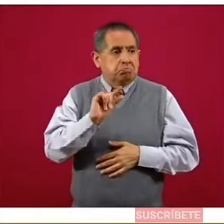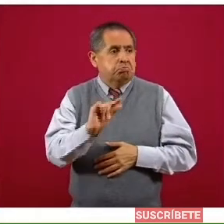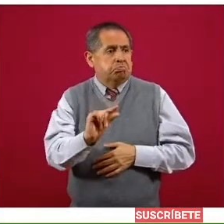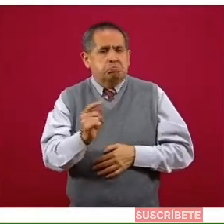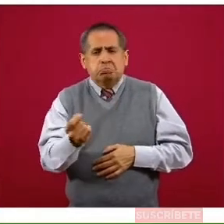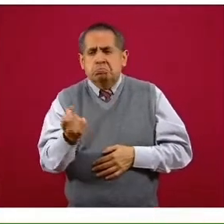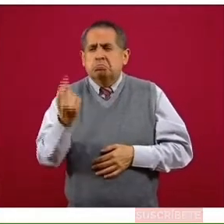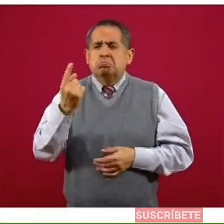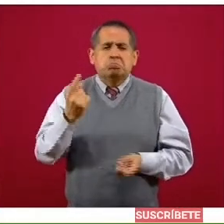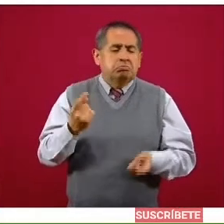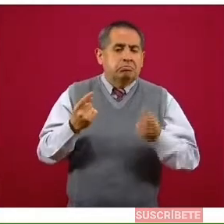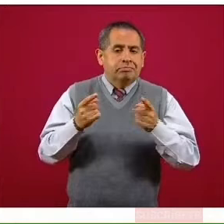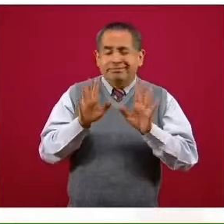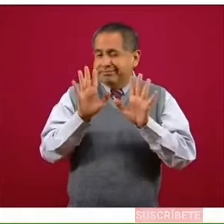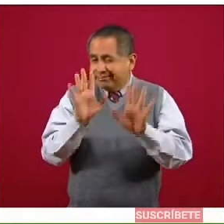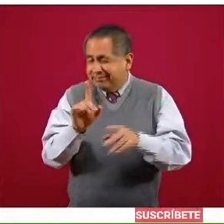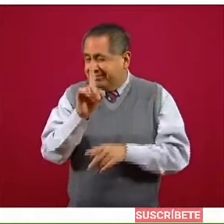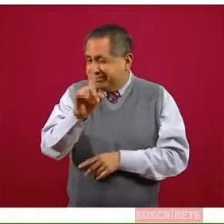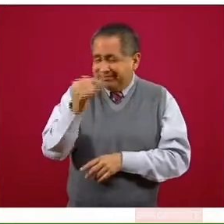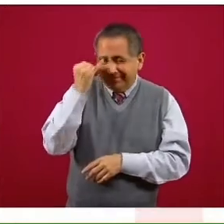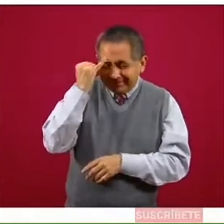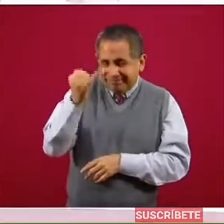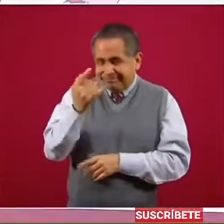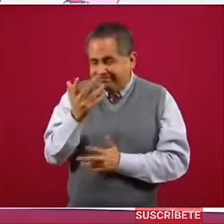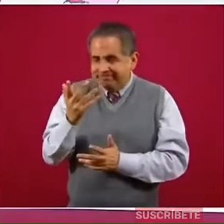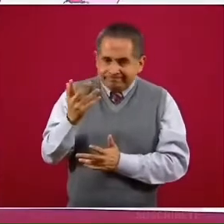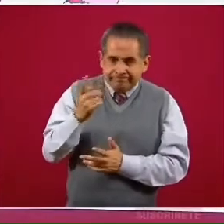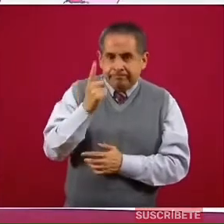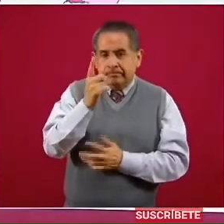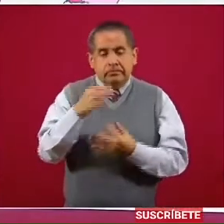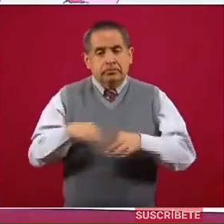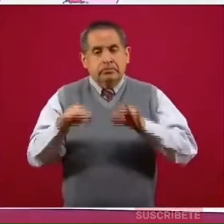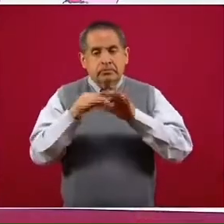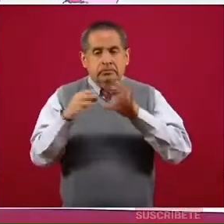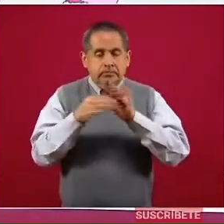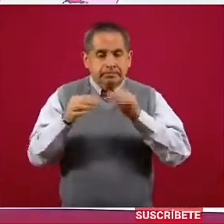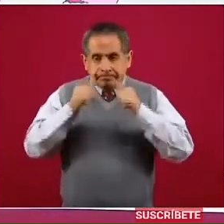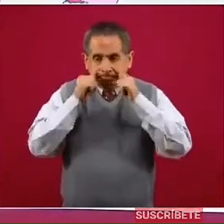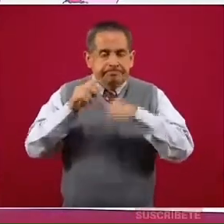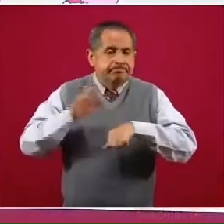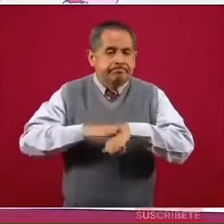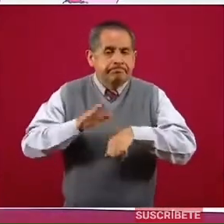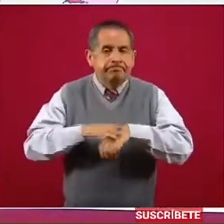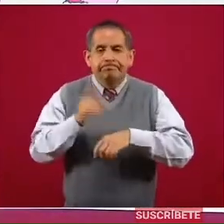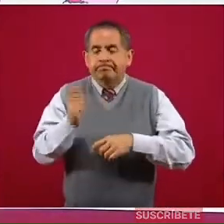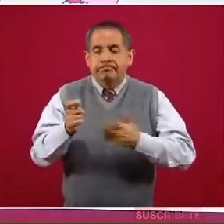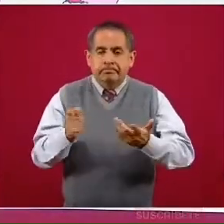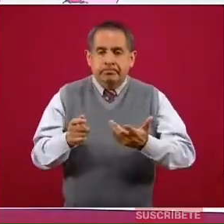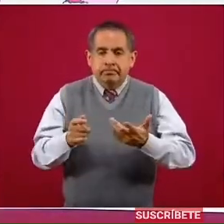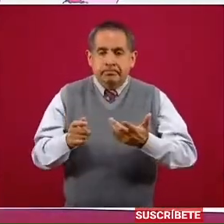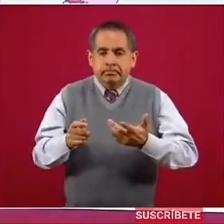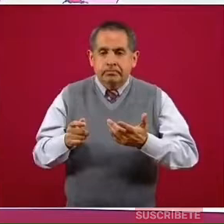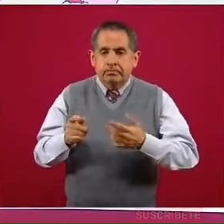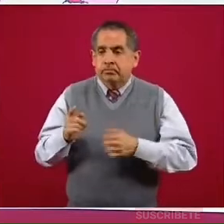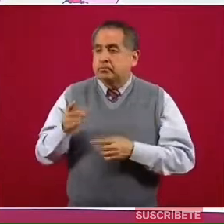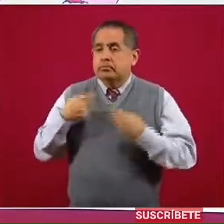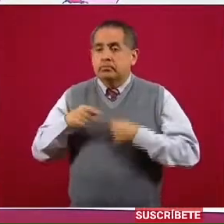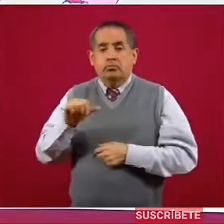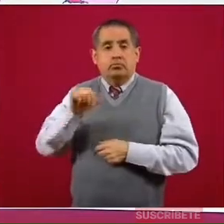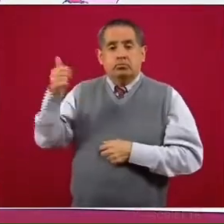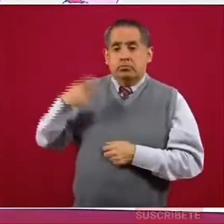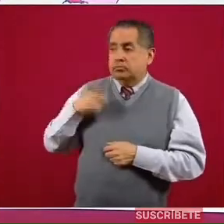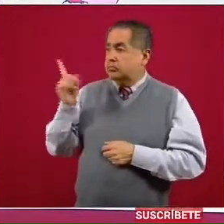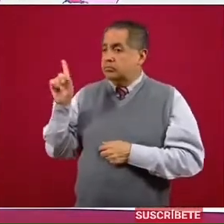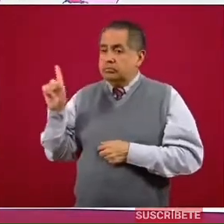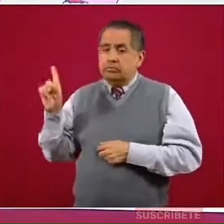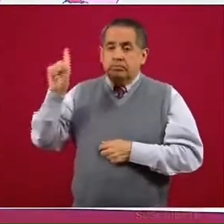bajo. El único criterio que era importante de atender era que no hubiera una propagación